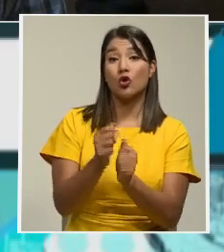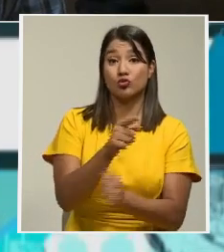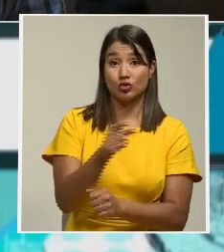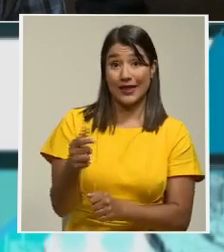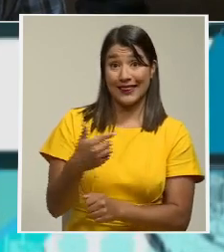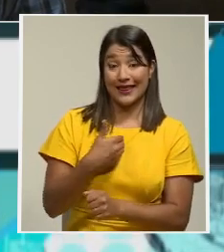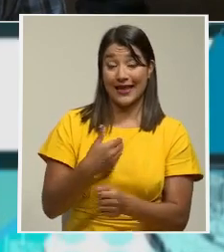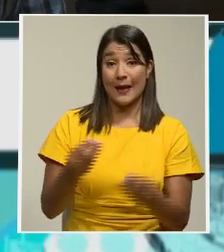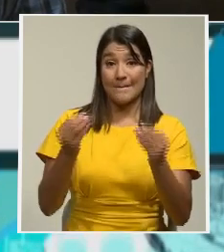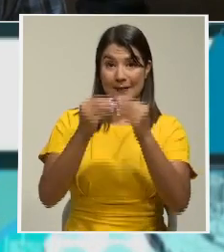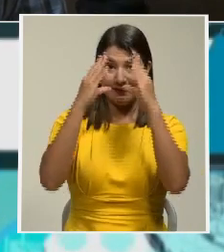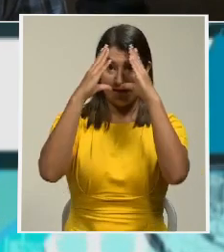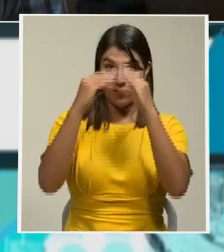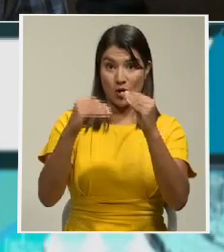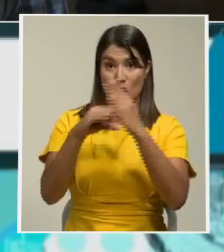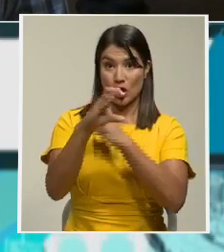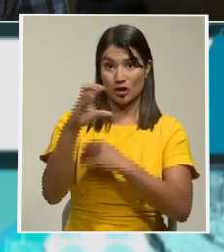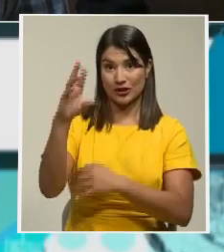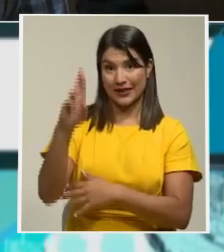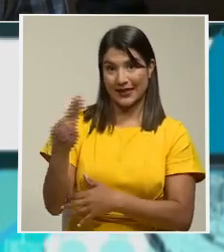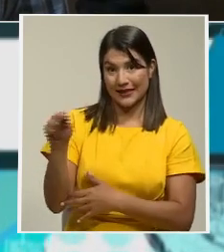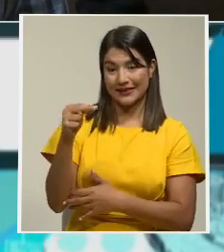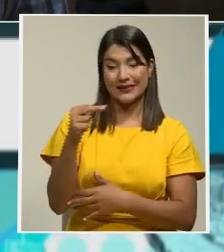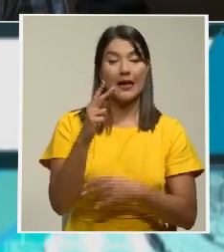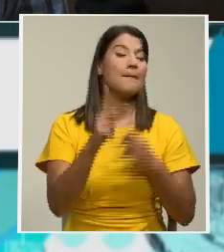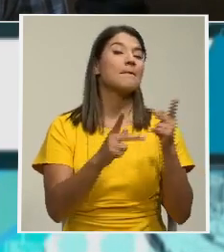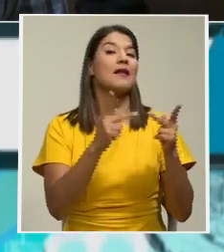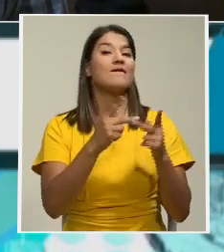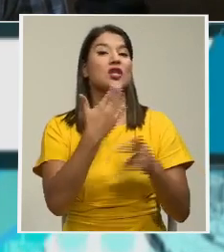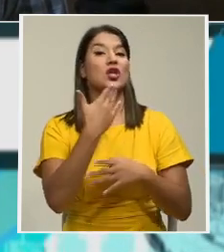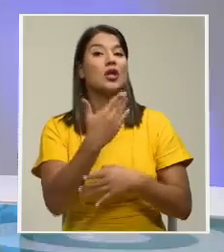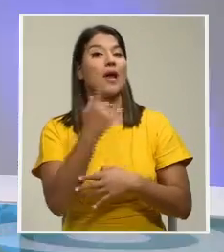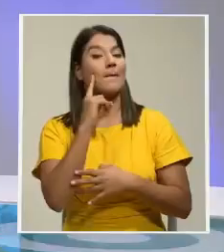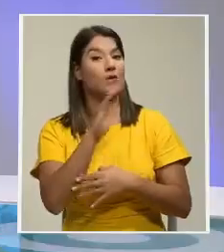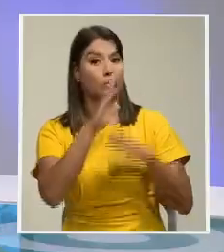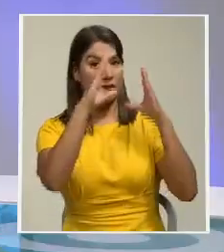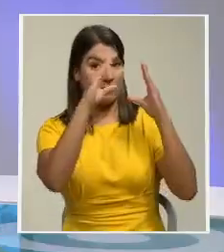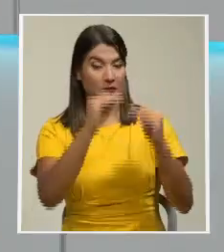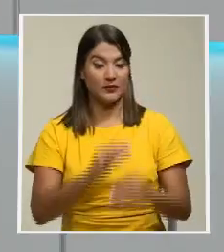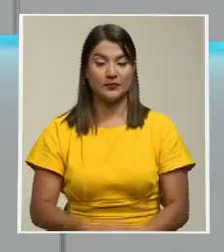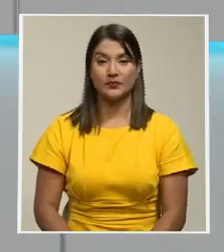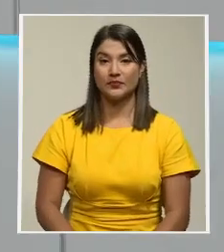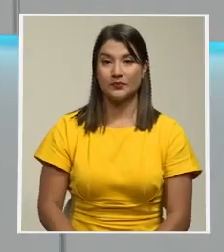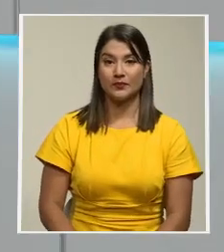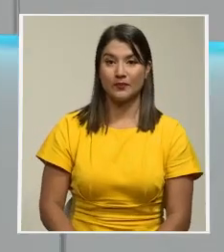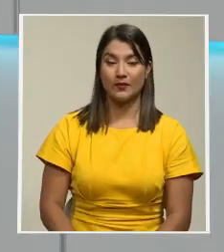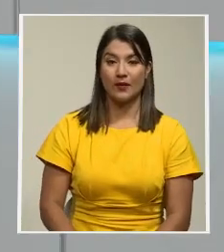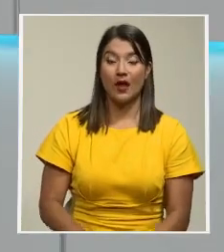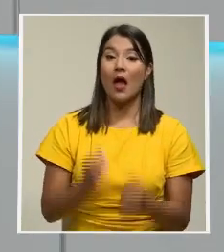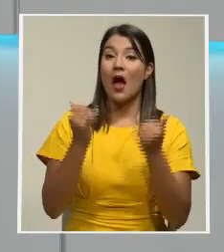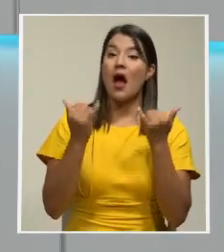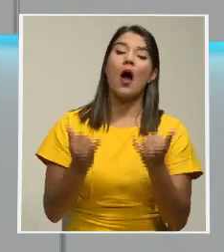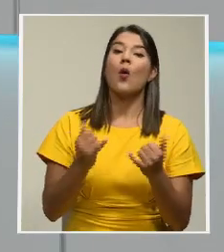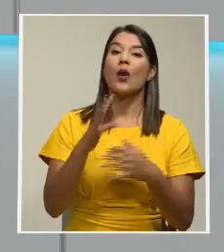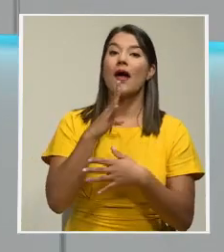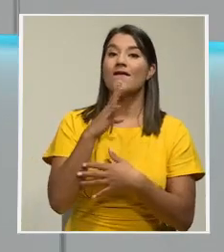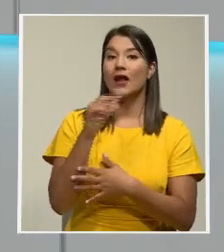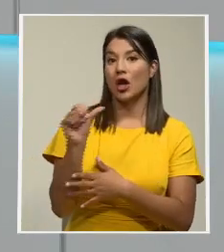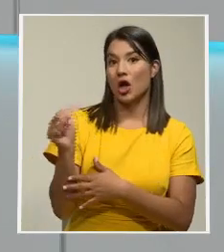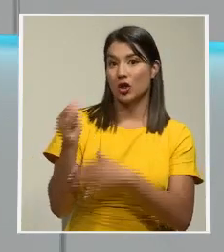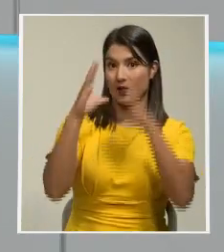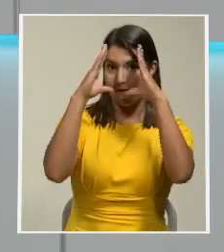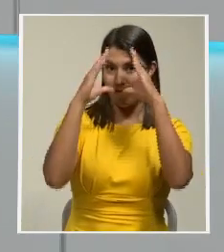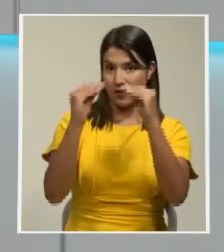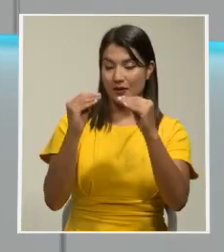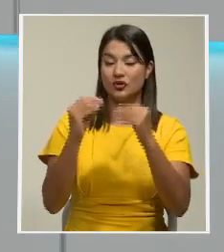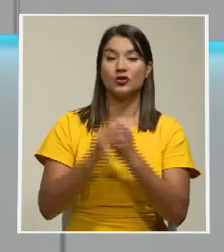de Costa Rica Noticias. Perfecto, David, muchas gracias por este reporte. Vamos a pasar a otras informaciones, y es